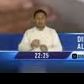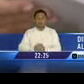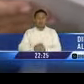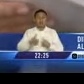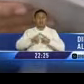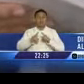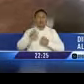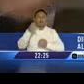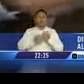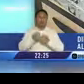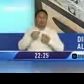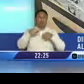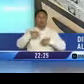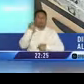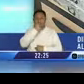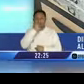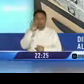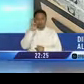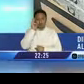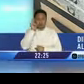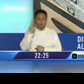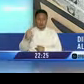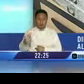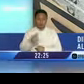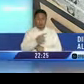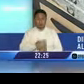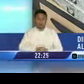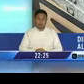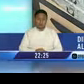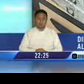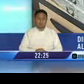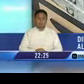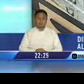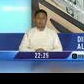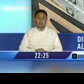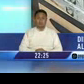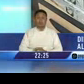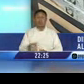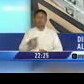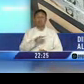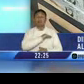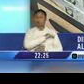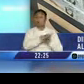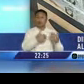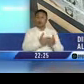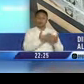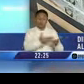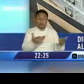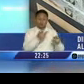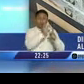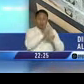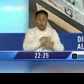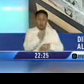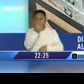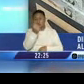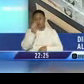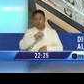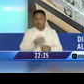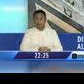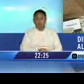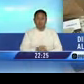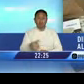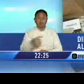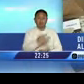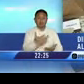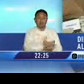delitos relacionados con sustancias catalogadas sujetas a fiscalización, todos los bienes, fondos, activos y productos que proceden de estos, que han